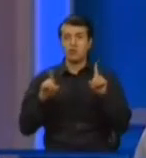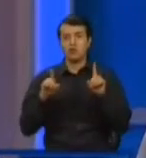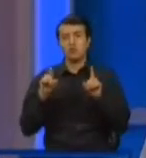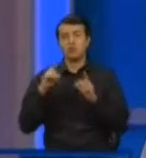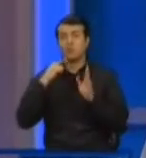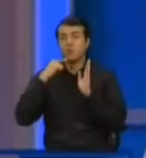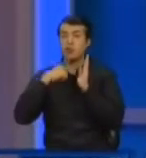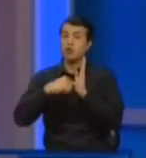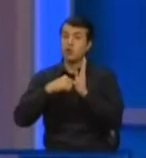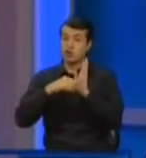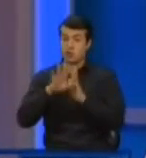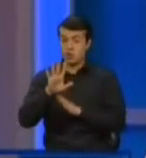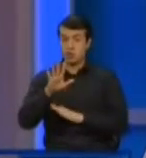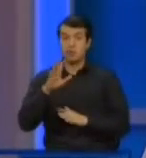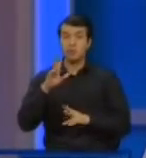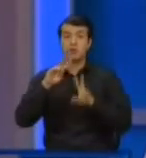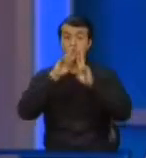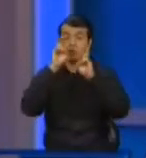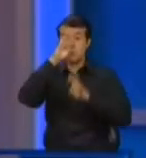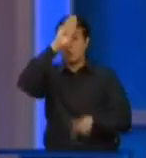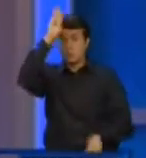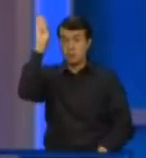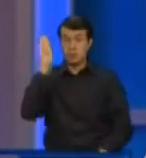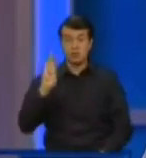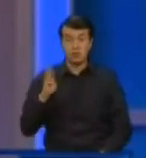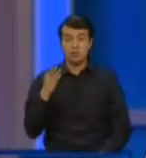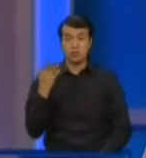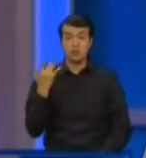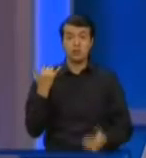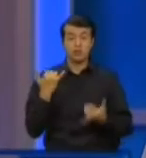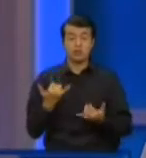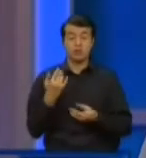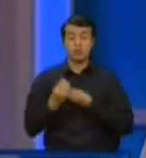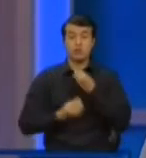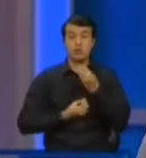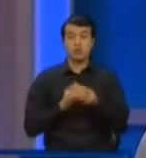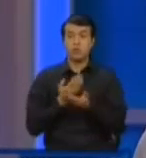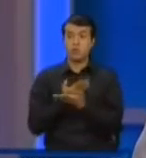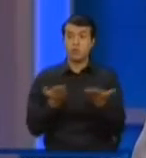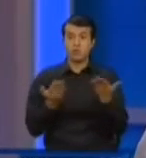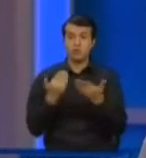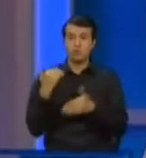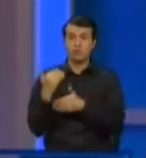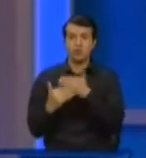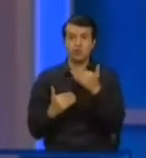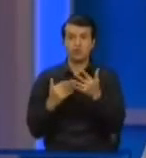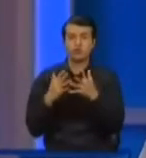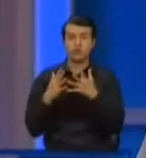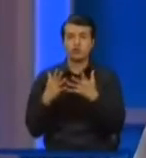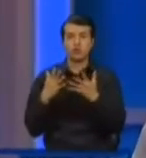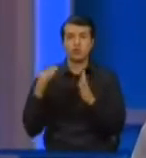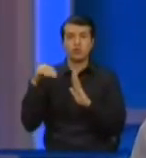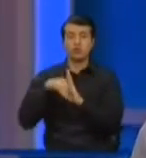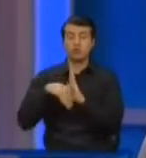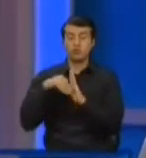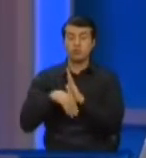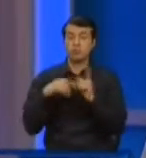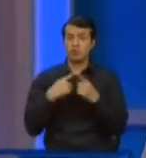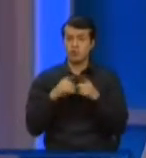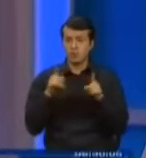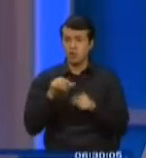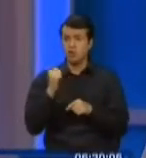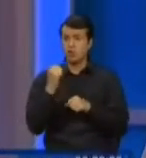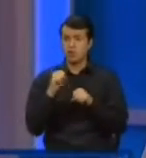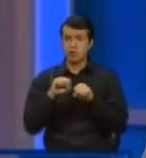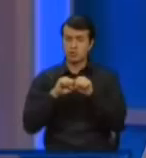dramático, como por ejemplo en el caso de Brasil, en donde nos encontramos en un franco proceso recesivo. Pero en la mayor parte